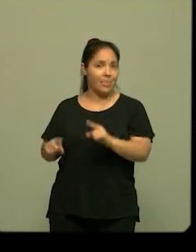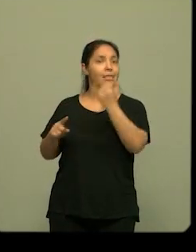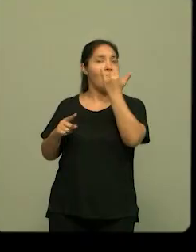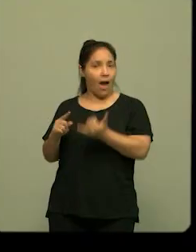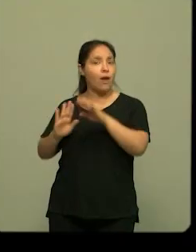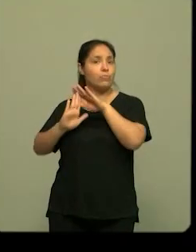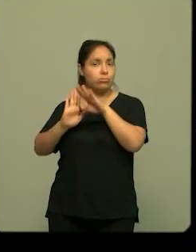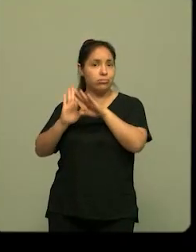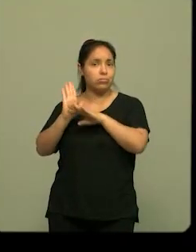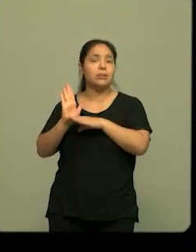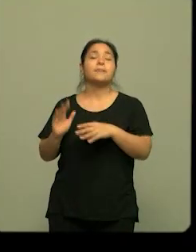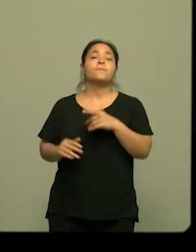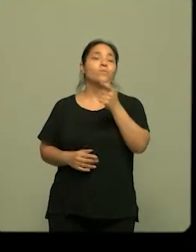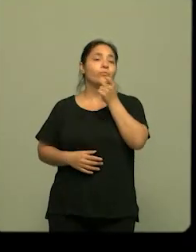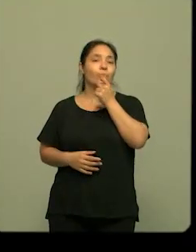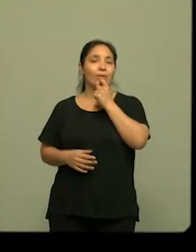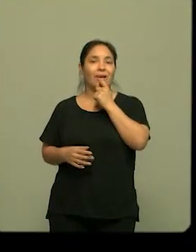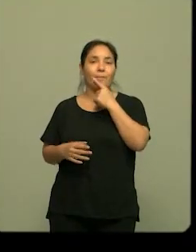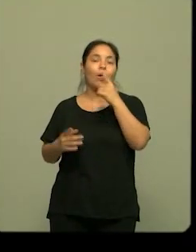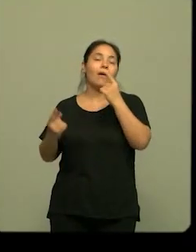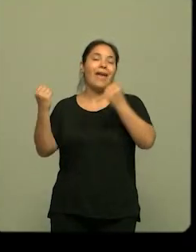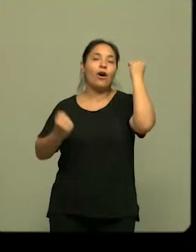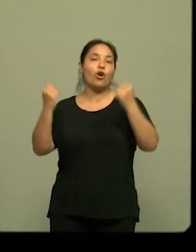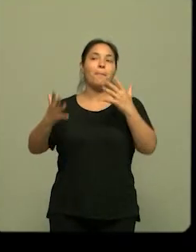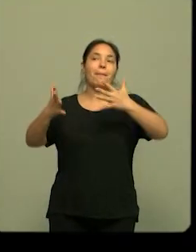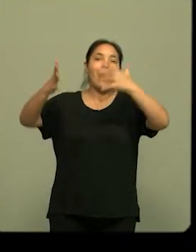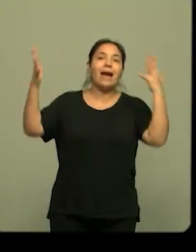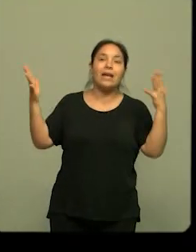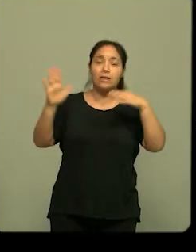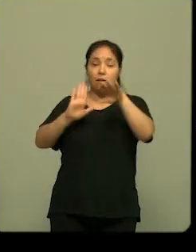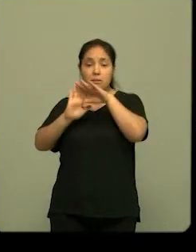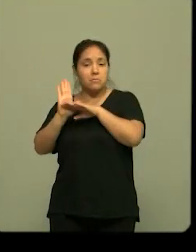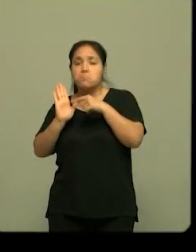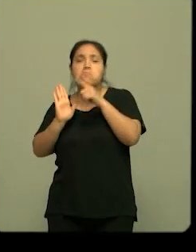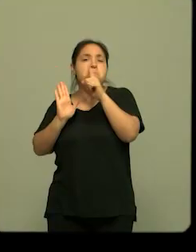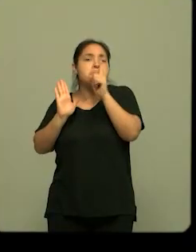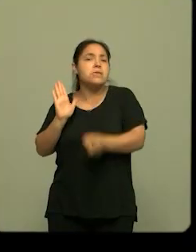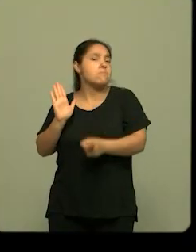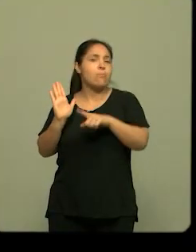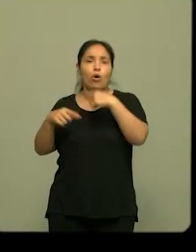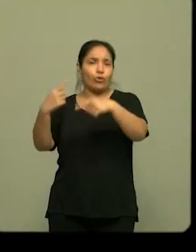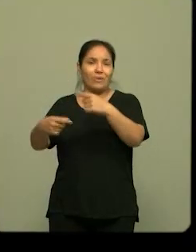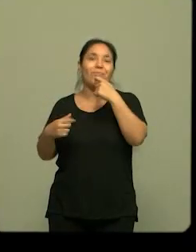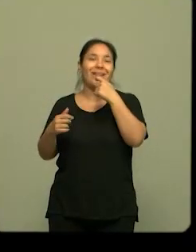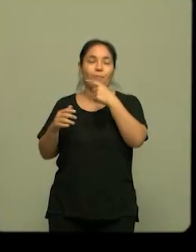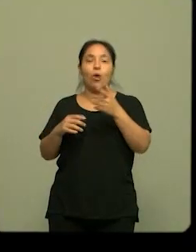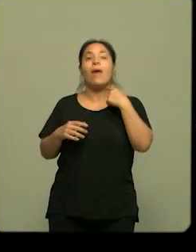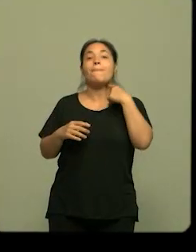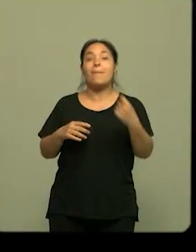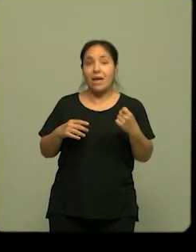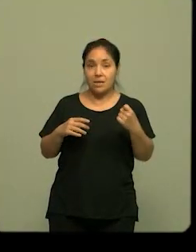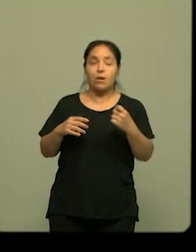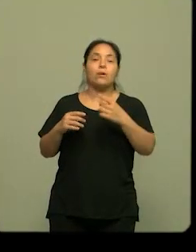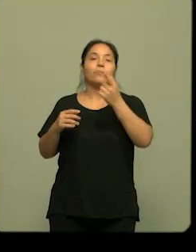de las políticas macroeconómicas o el contexto no lo modifican. Ah, claro, Por ejemplo, ser ciudadano español para entrar al Museo